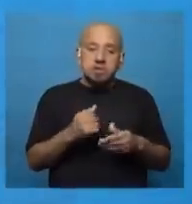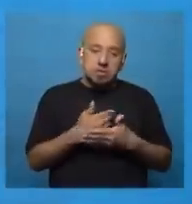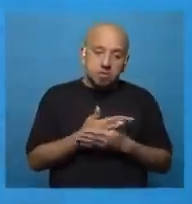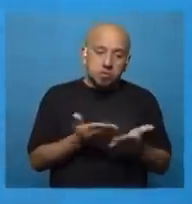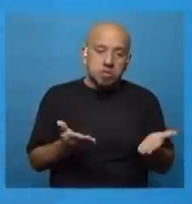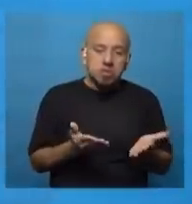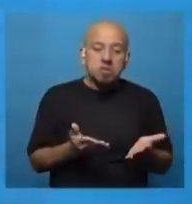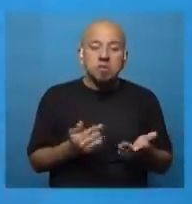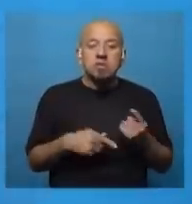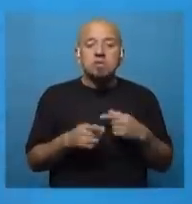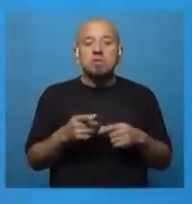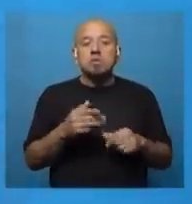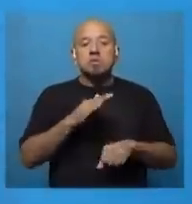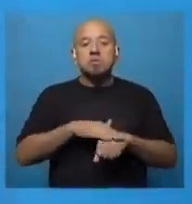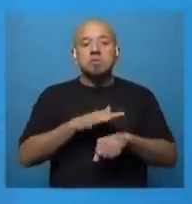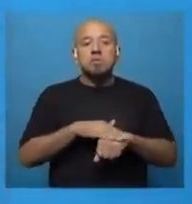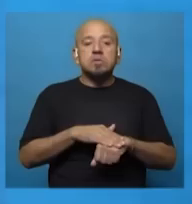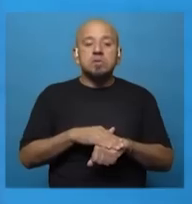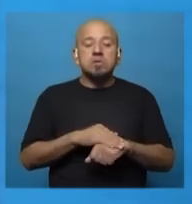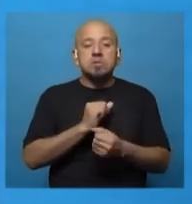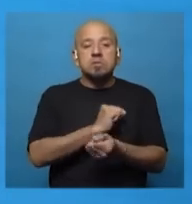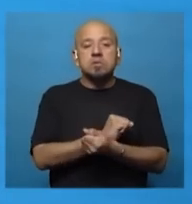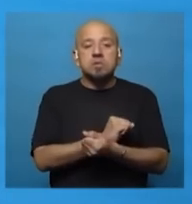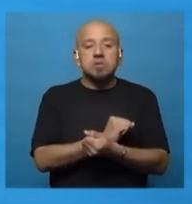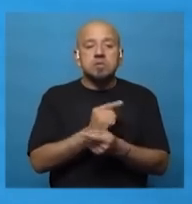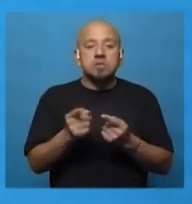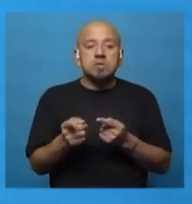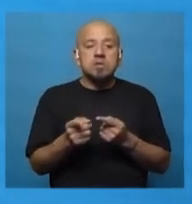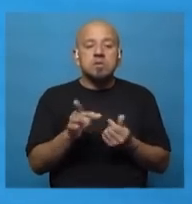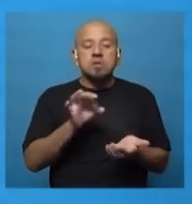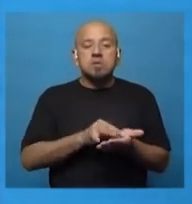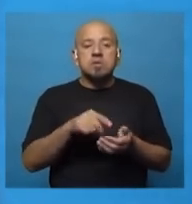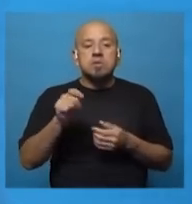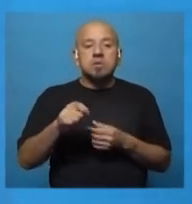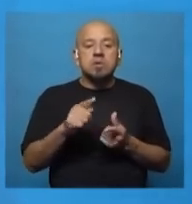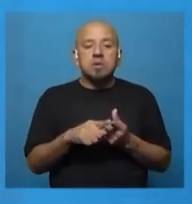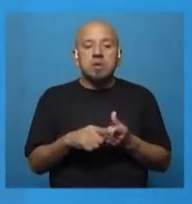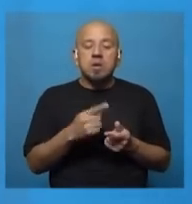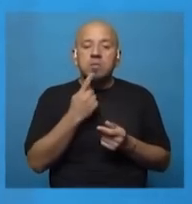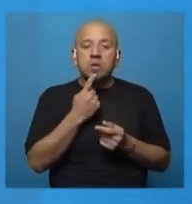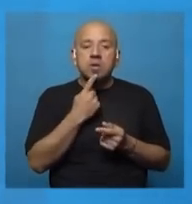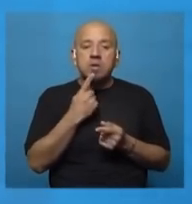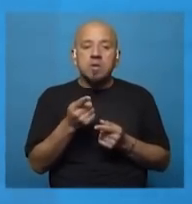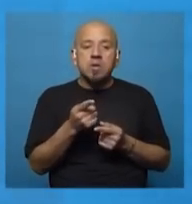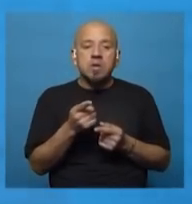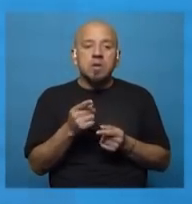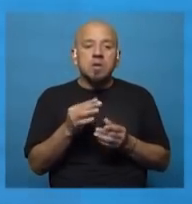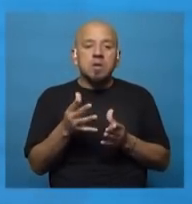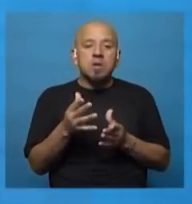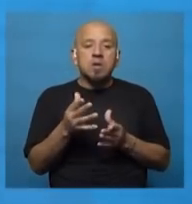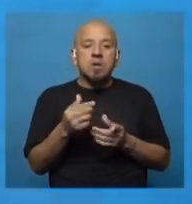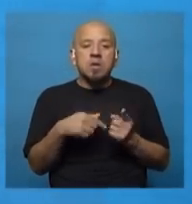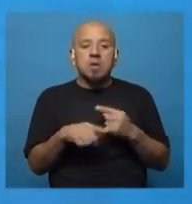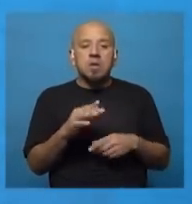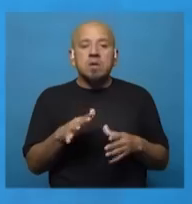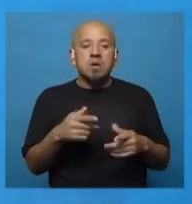los hechos se determinan las responsabilidades penales a nivel del sistema judicial y políticas ni que hablar para